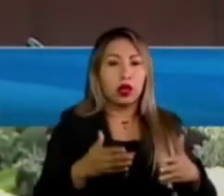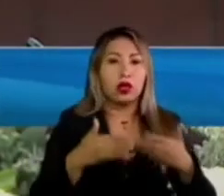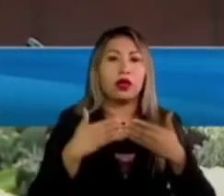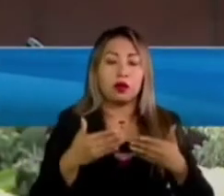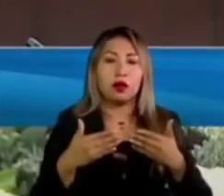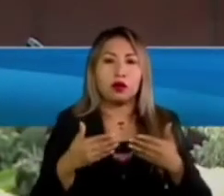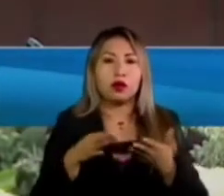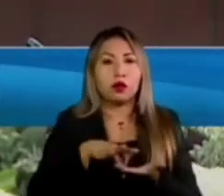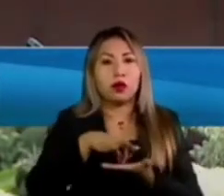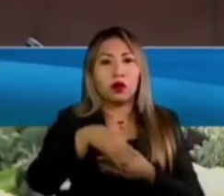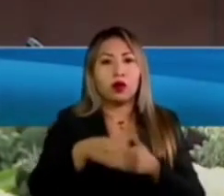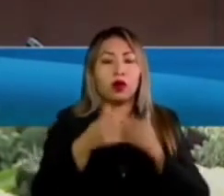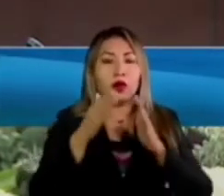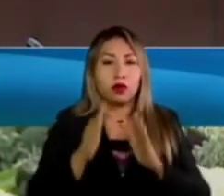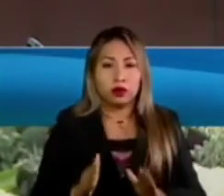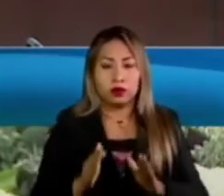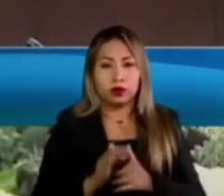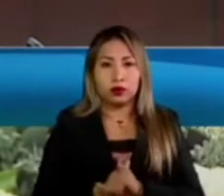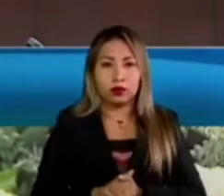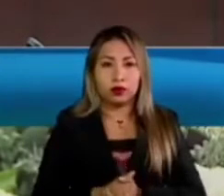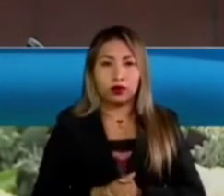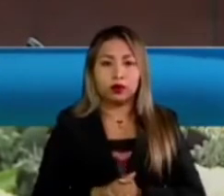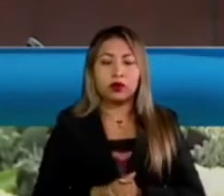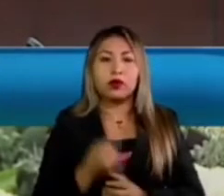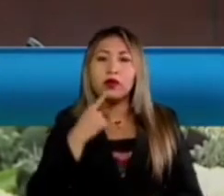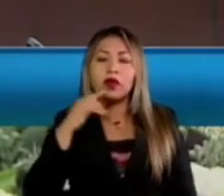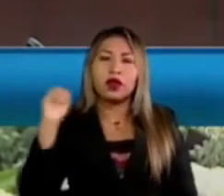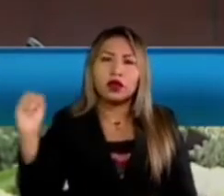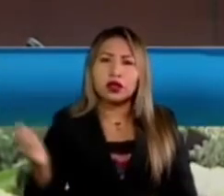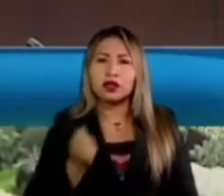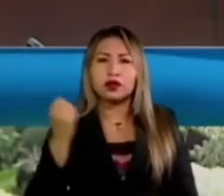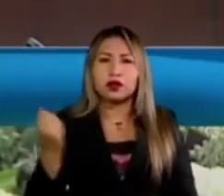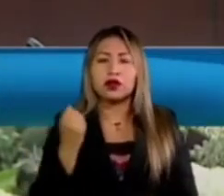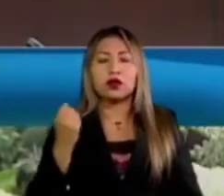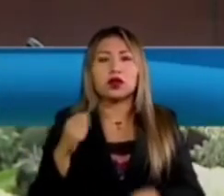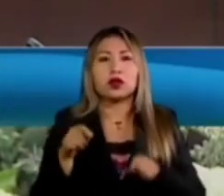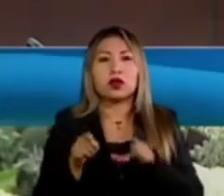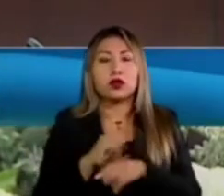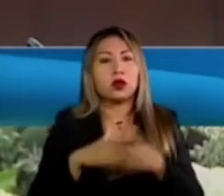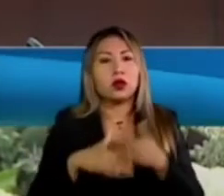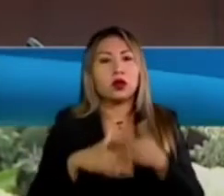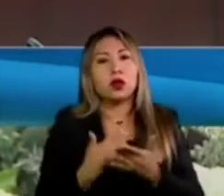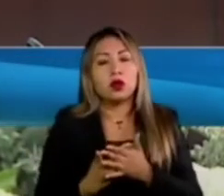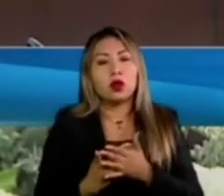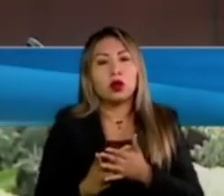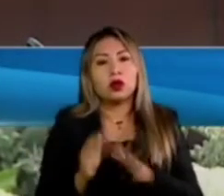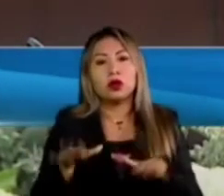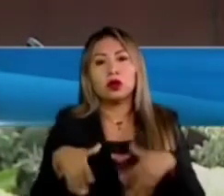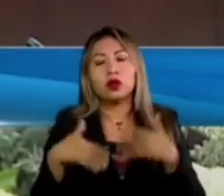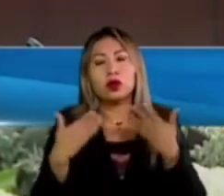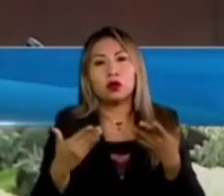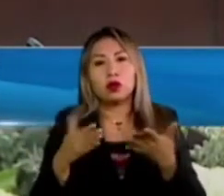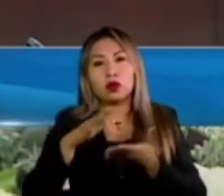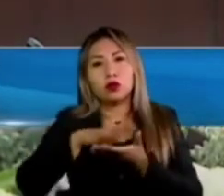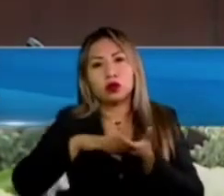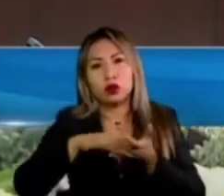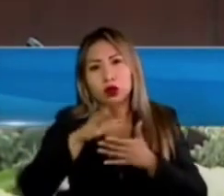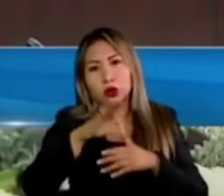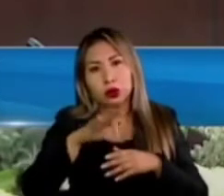Pueblo panameño, los esfuerzos tanto del Gobierno Nacional como de los sectores